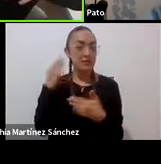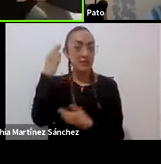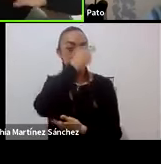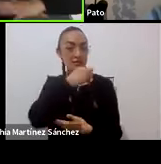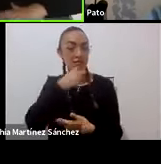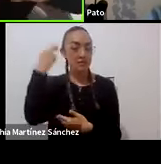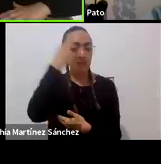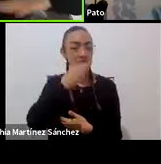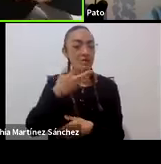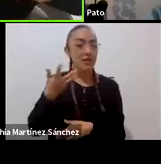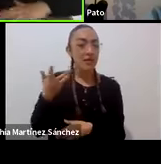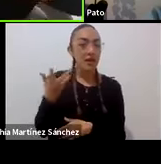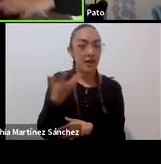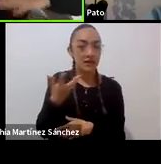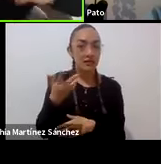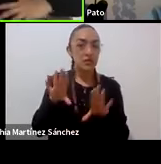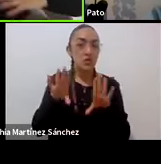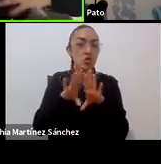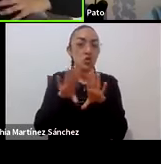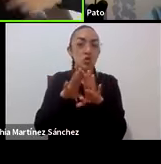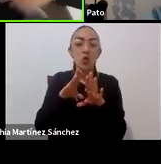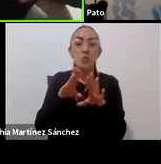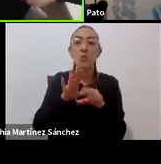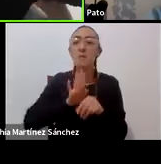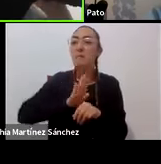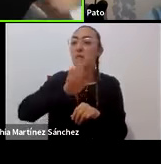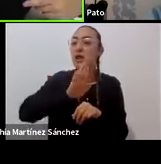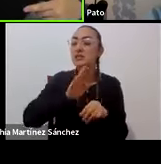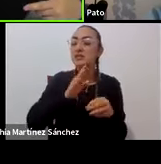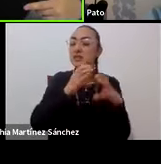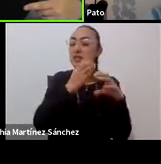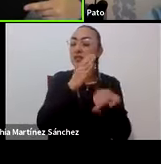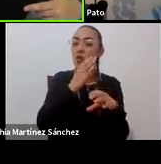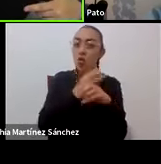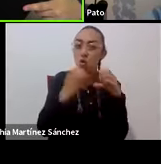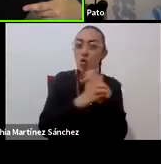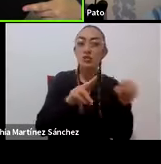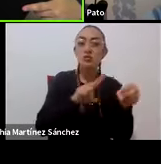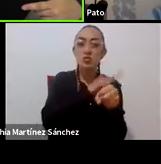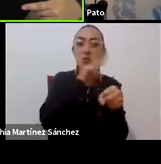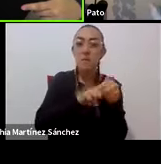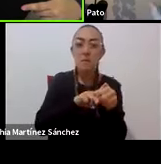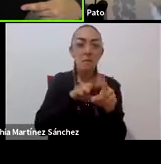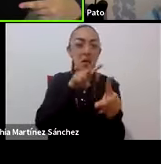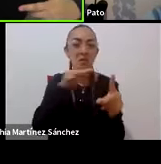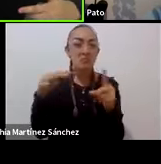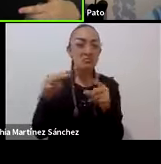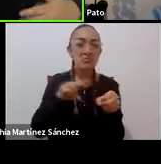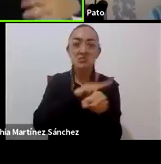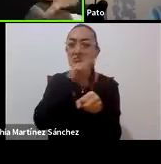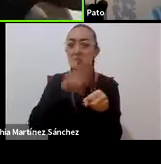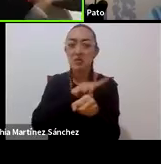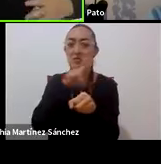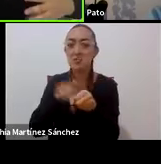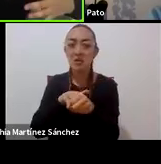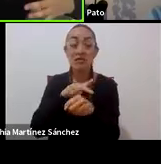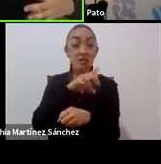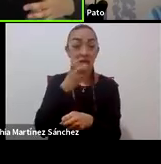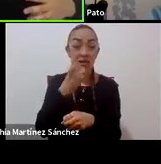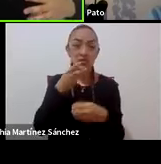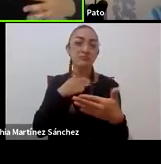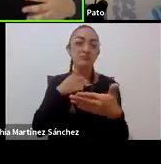esa construcción y en ese tejido, ¿qué estamos normalizando y qué no nos está permitiendo ir hacia otra conversación y narrativa? Entonces, en